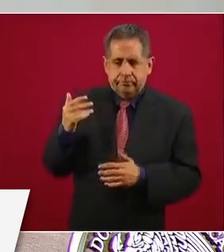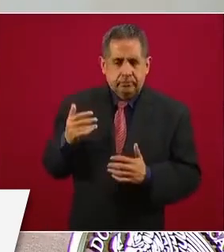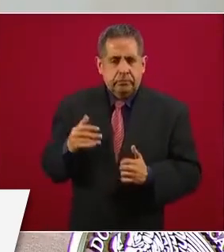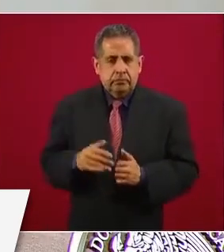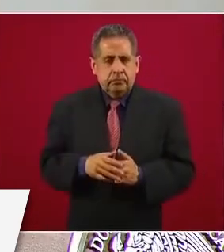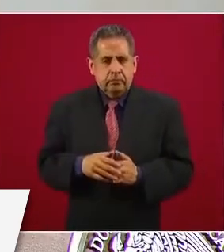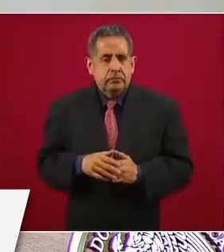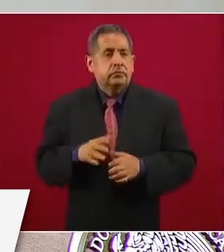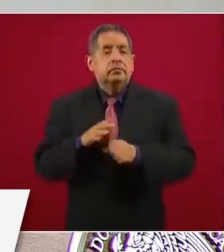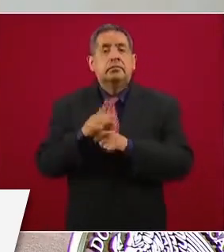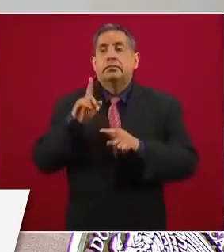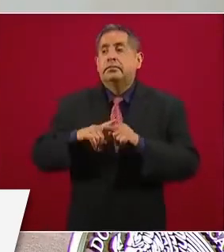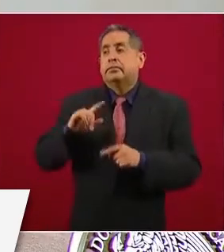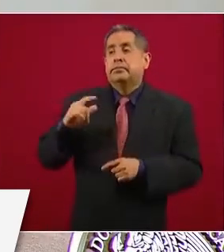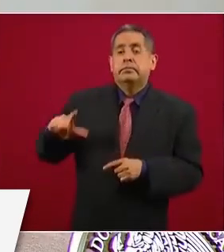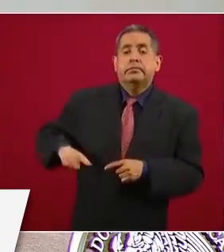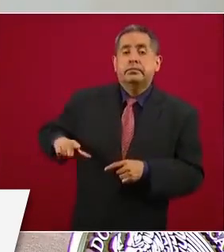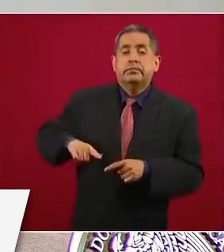mencionar en qué gobierno,